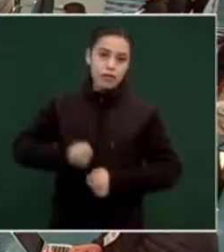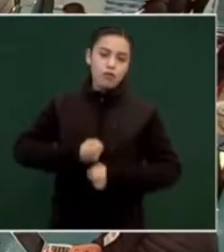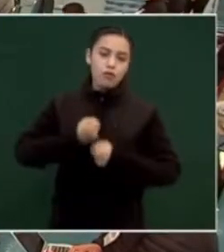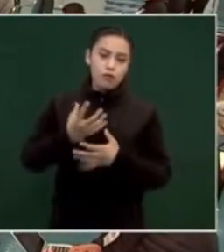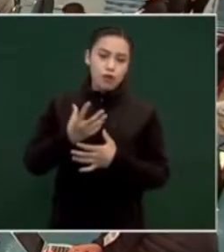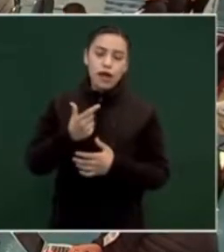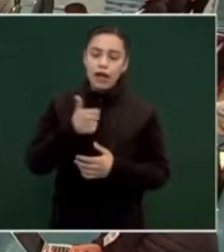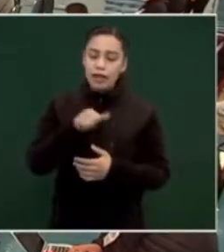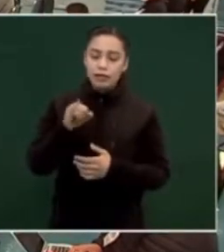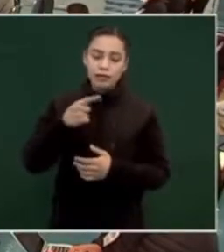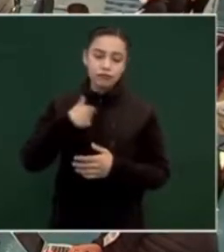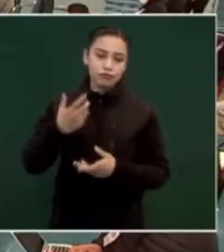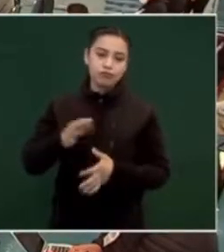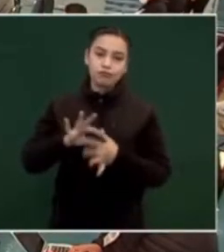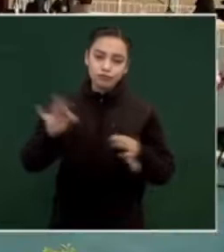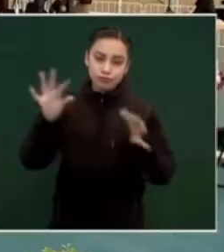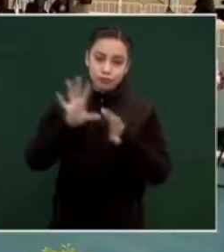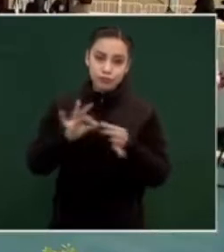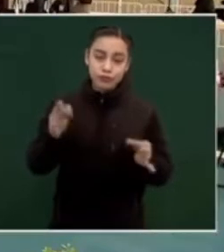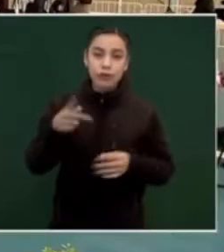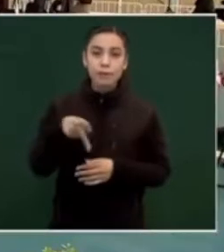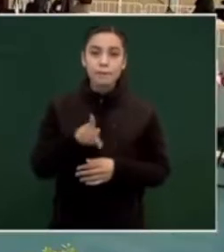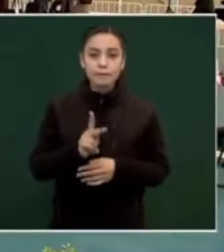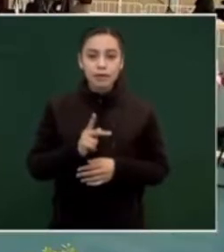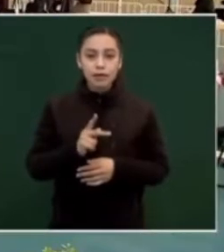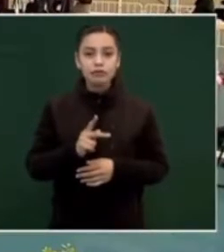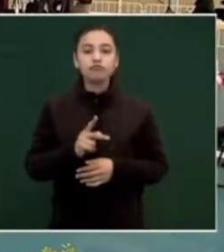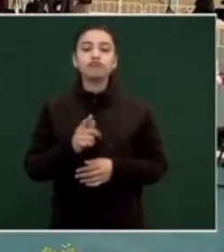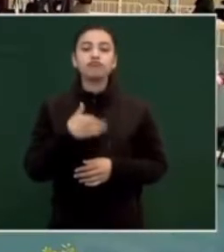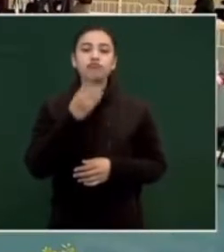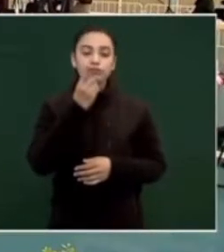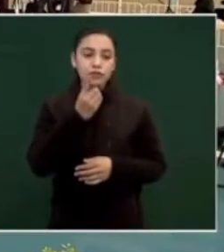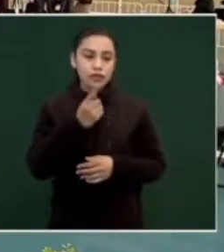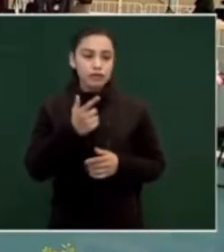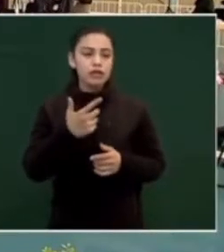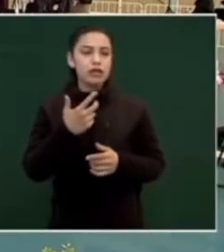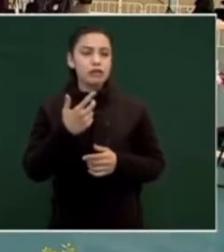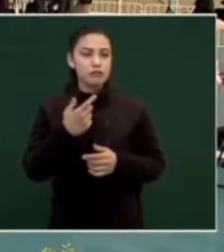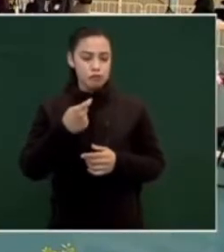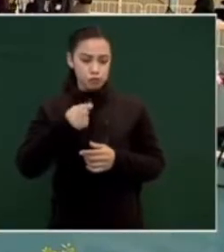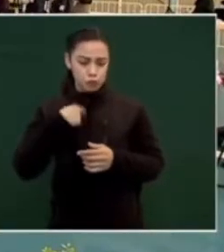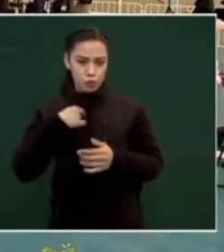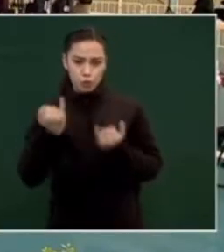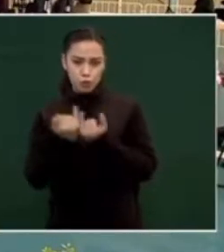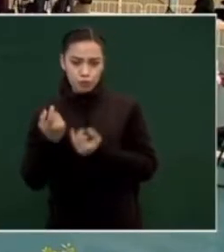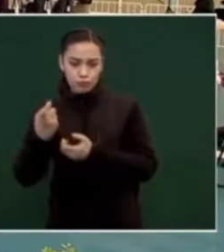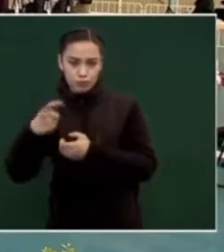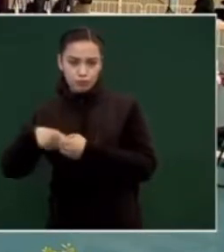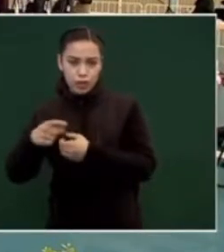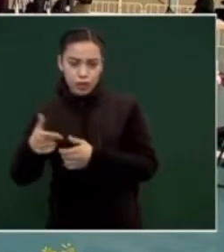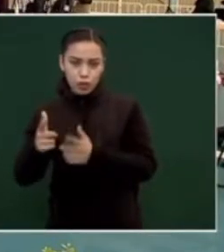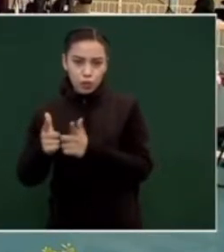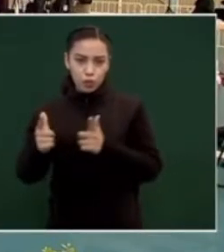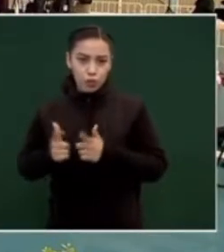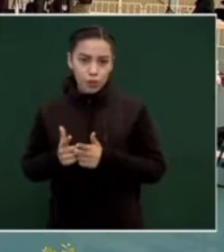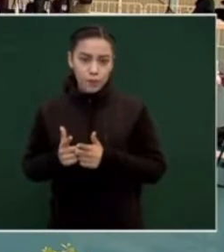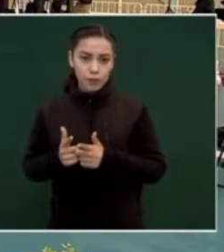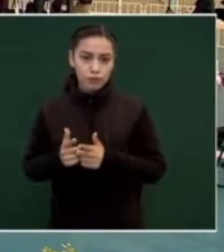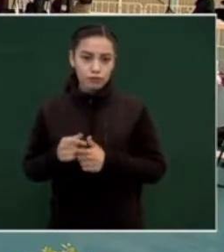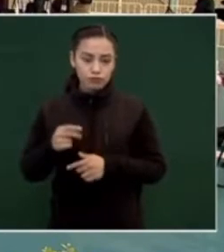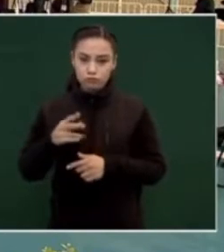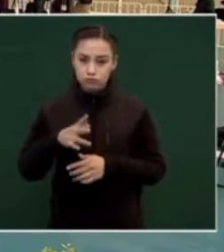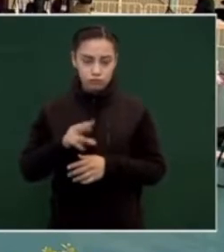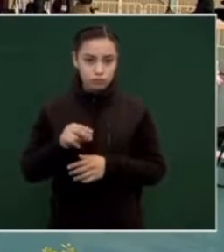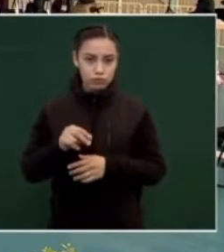parte de estos grupos insisto generamos